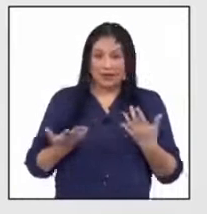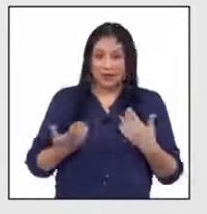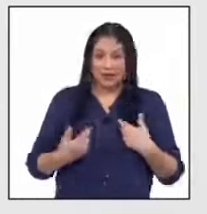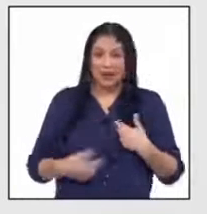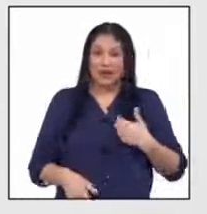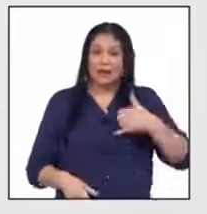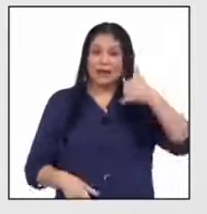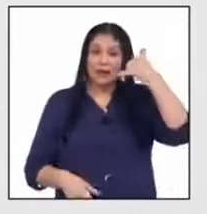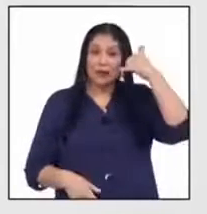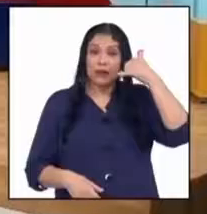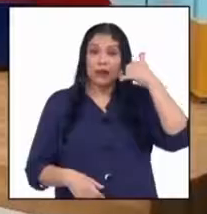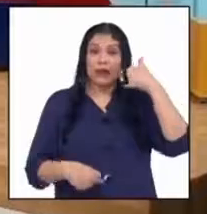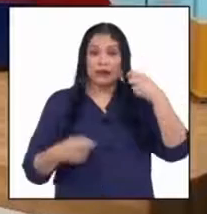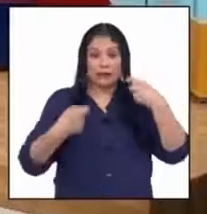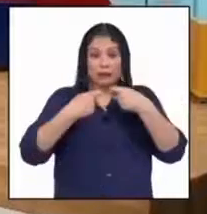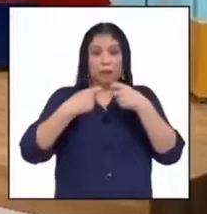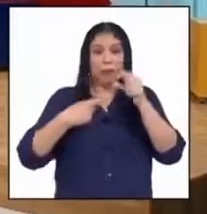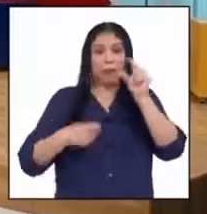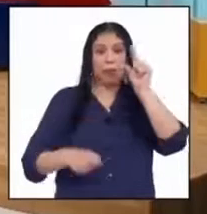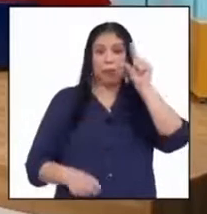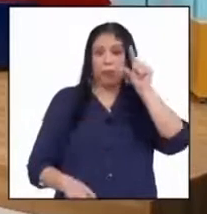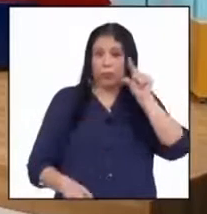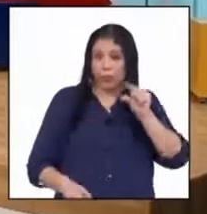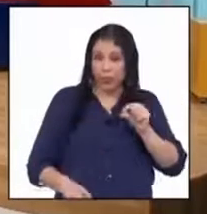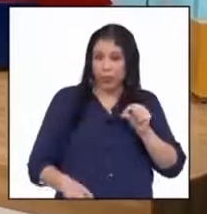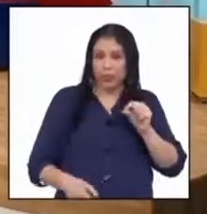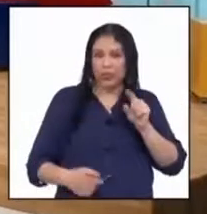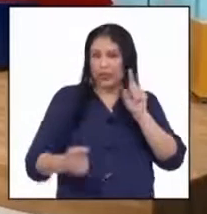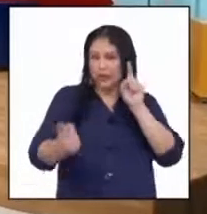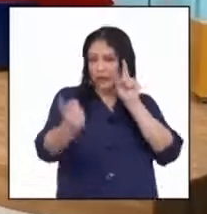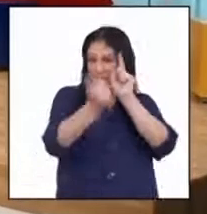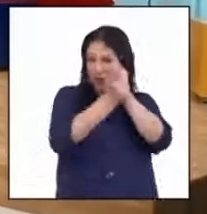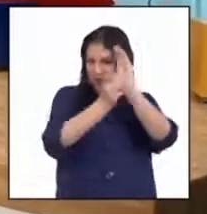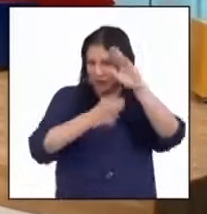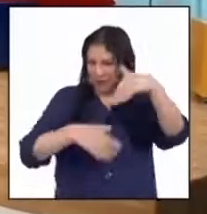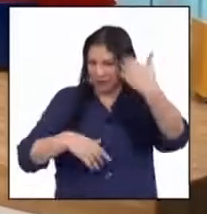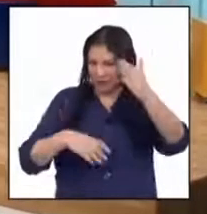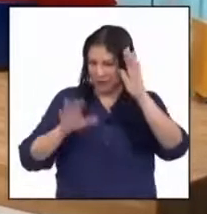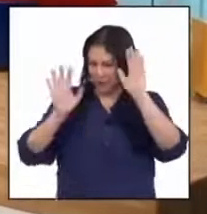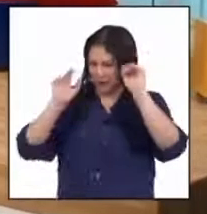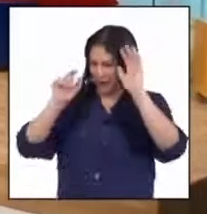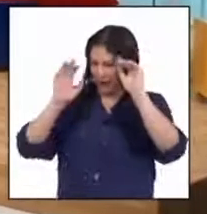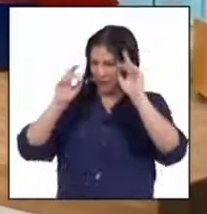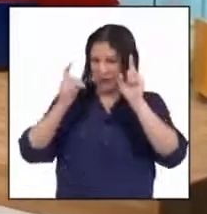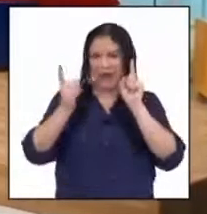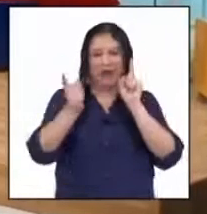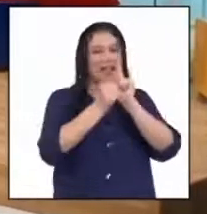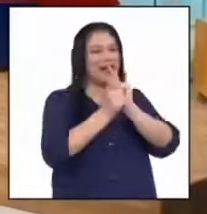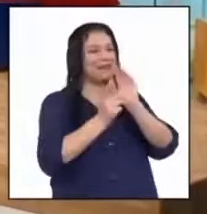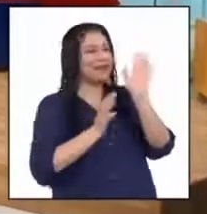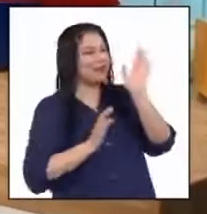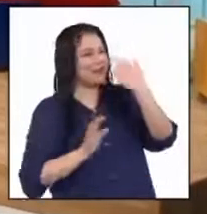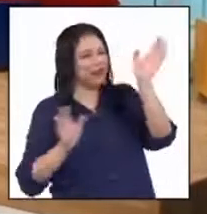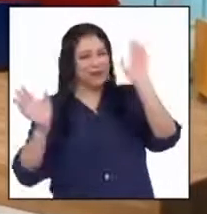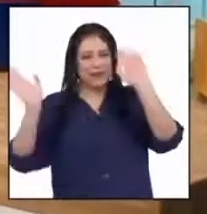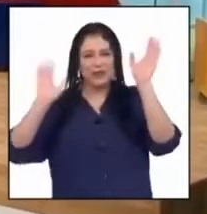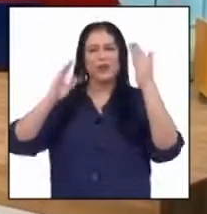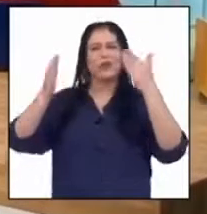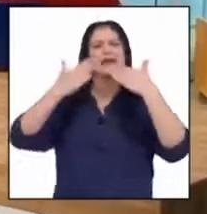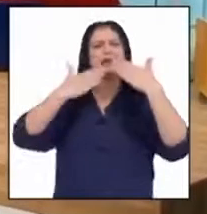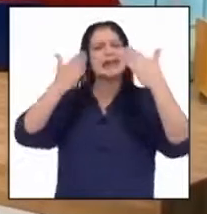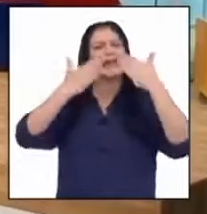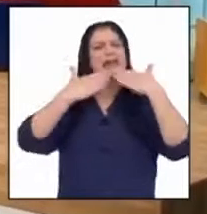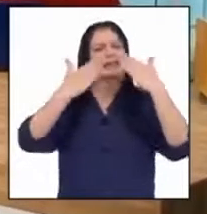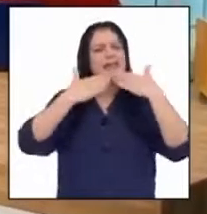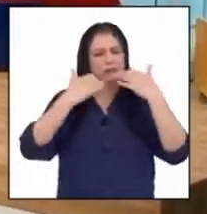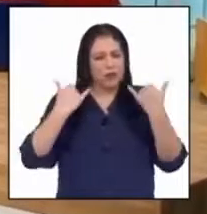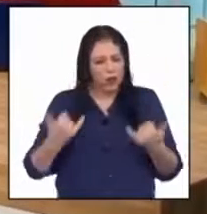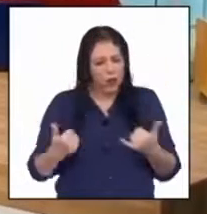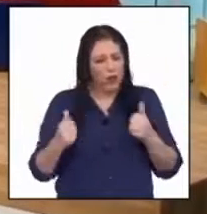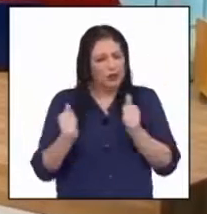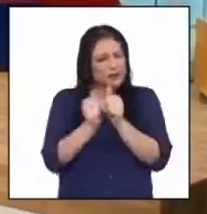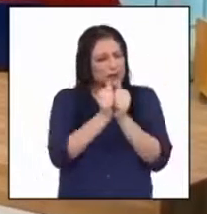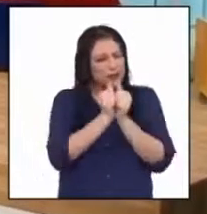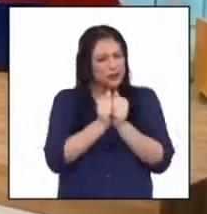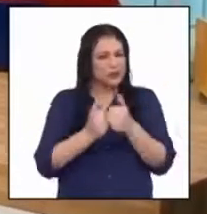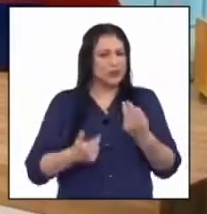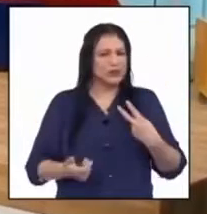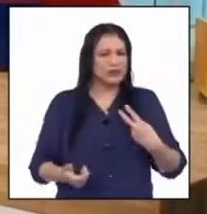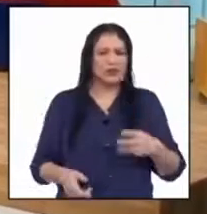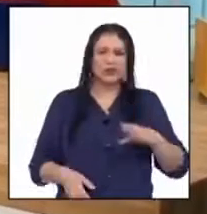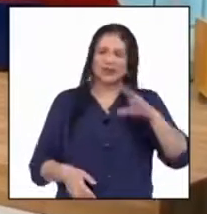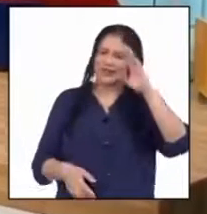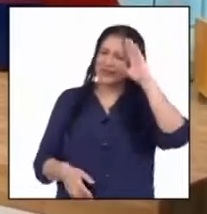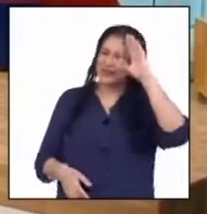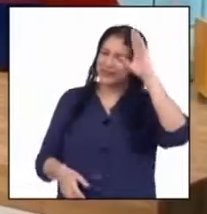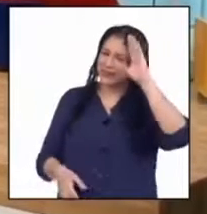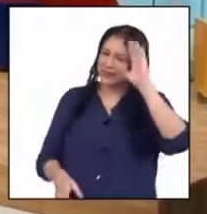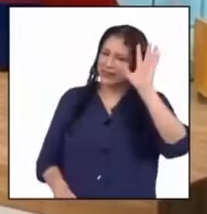batería en el teléfono. ¡Nos vemos! Hasta luego, profesora. Muchas gracias por acompañarnos. Hasta